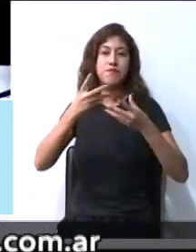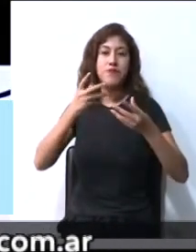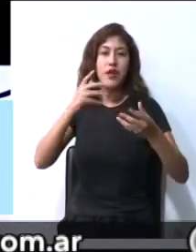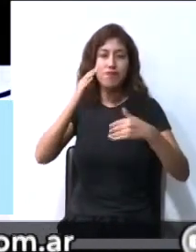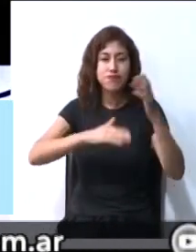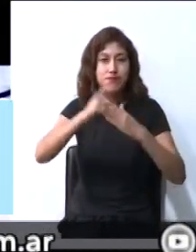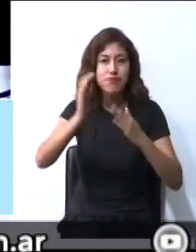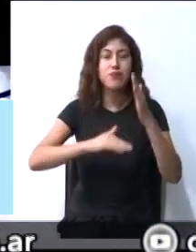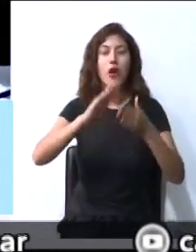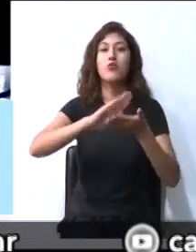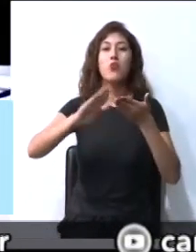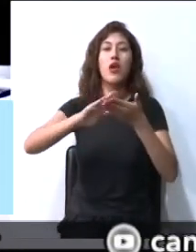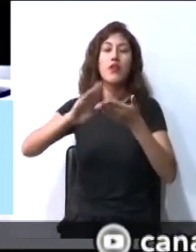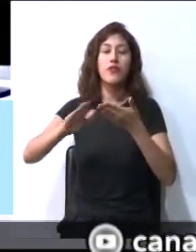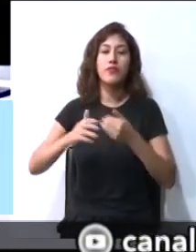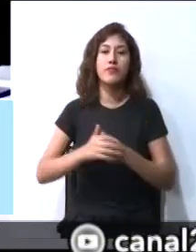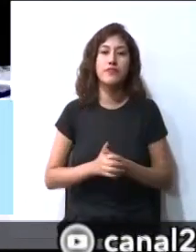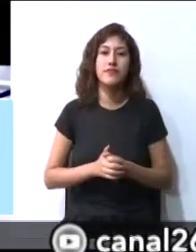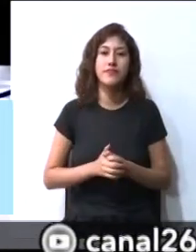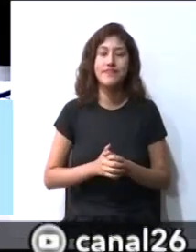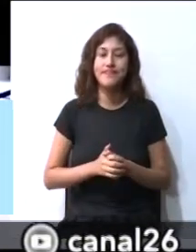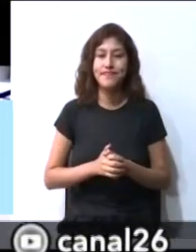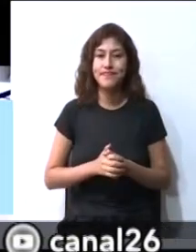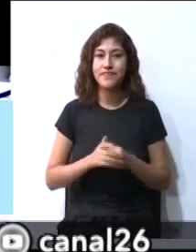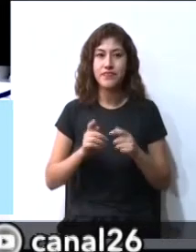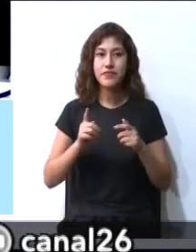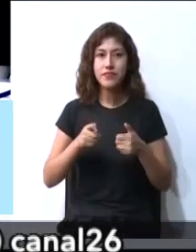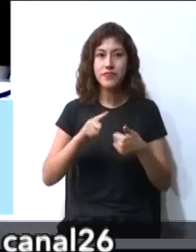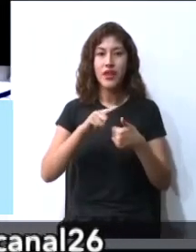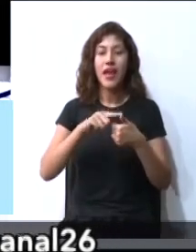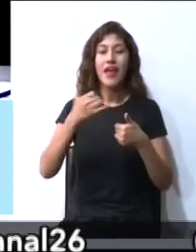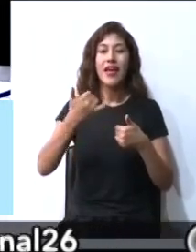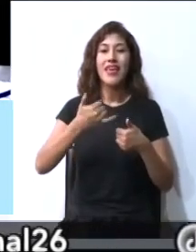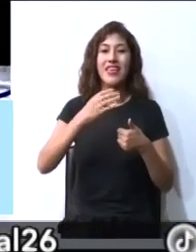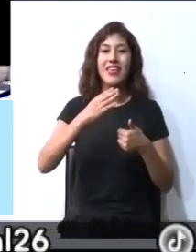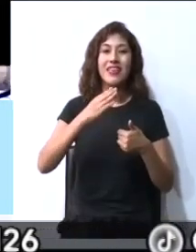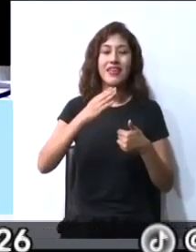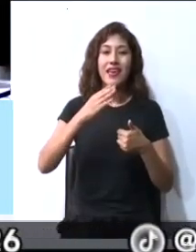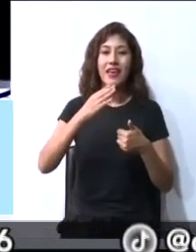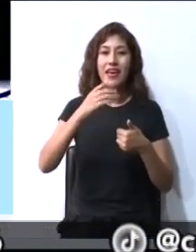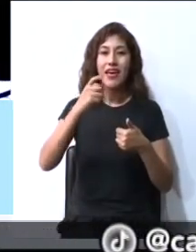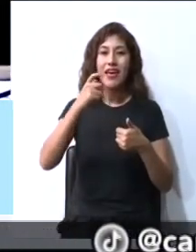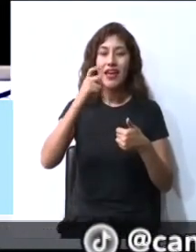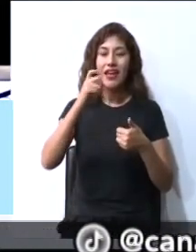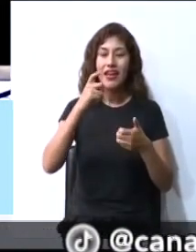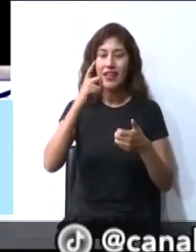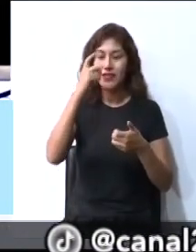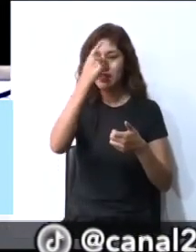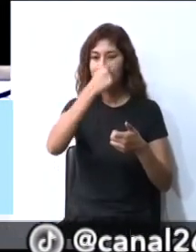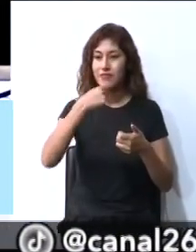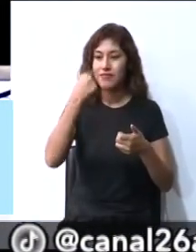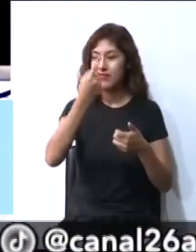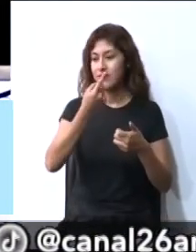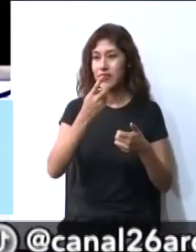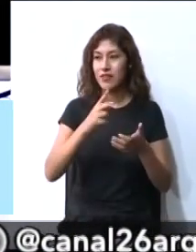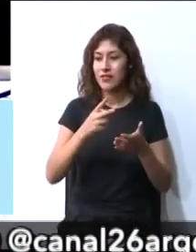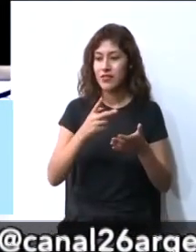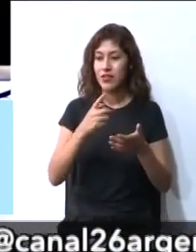Incorporamos tecnología de punta con el anillo digital, la videovigilancia, el reconocimiento facial. Hoy